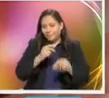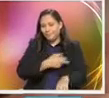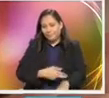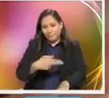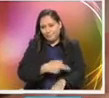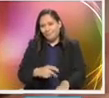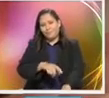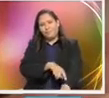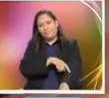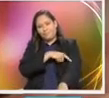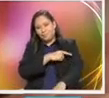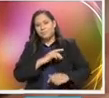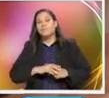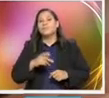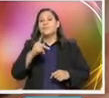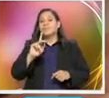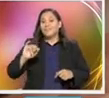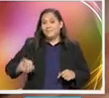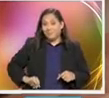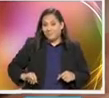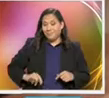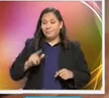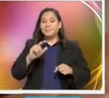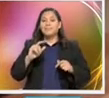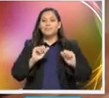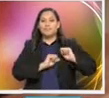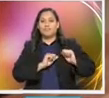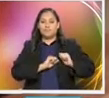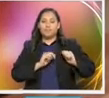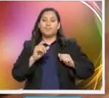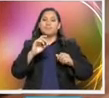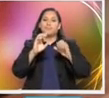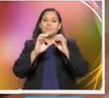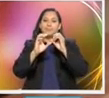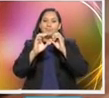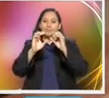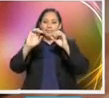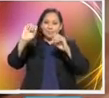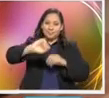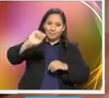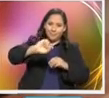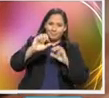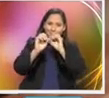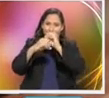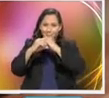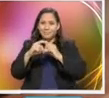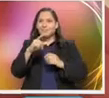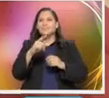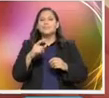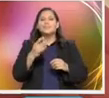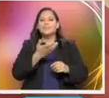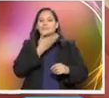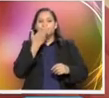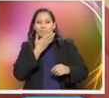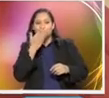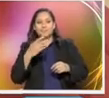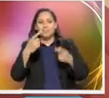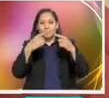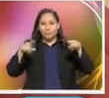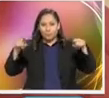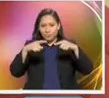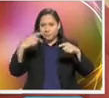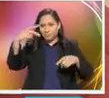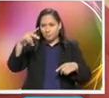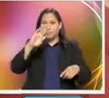pero además era lo interesantísimo del Sargento Pimienta es que representó un hito en la música y en la carrera de los propios